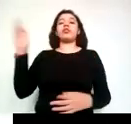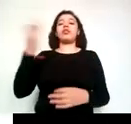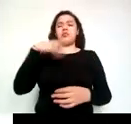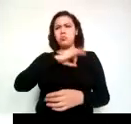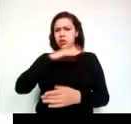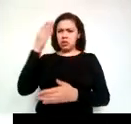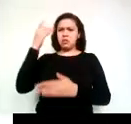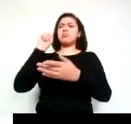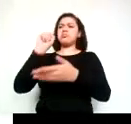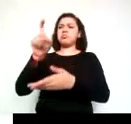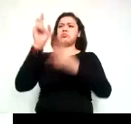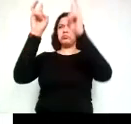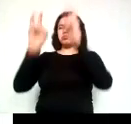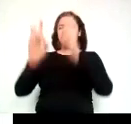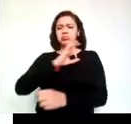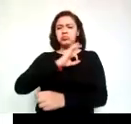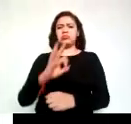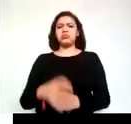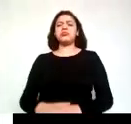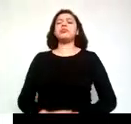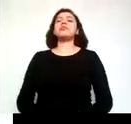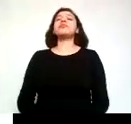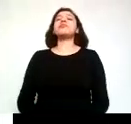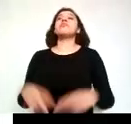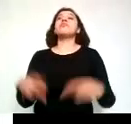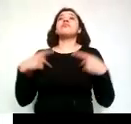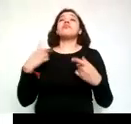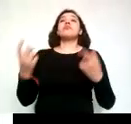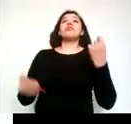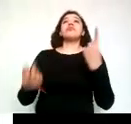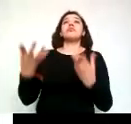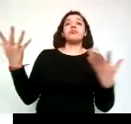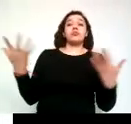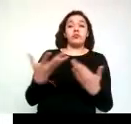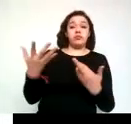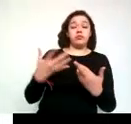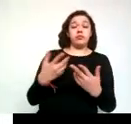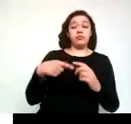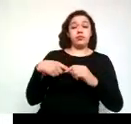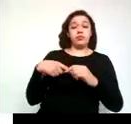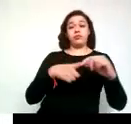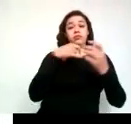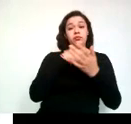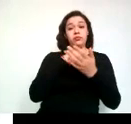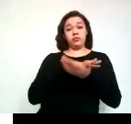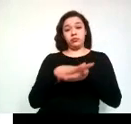a ellas. Lo que han hecho algunos es tomar esas guías, imprimirlas